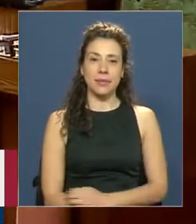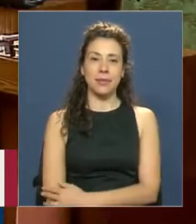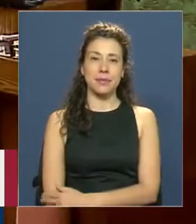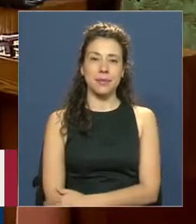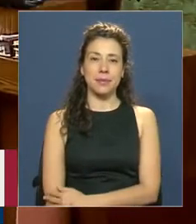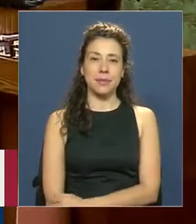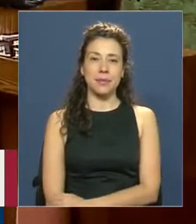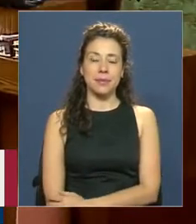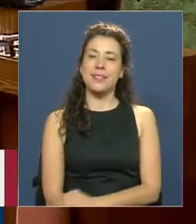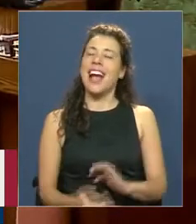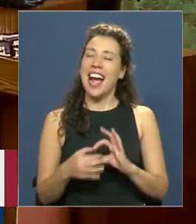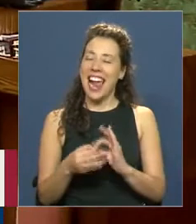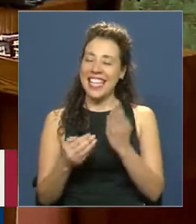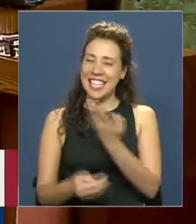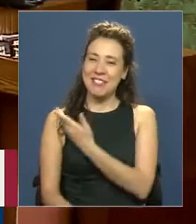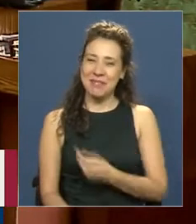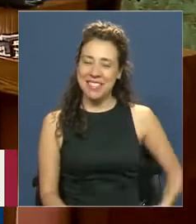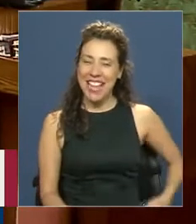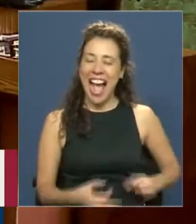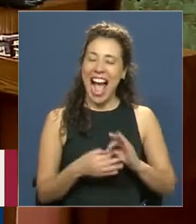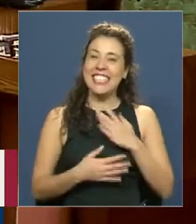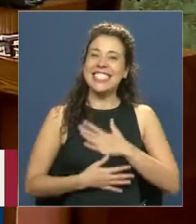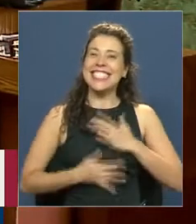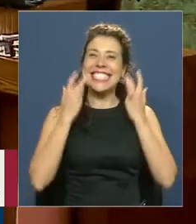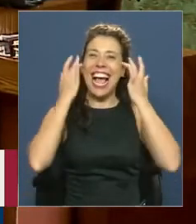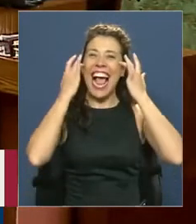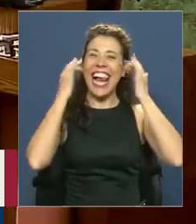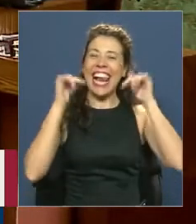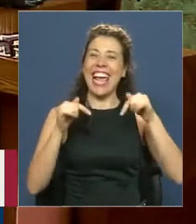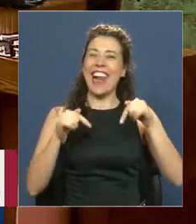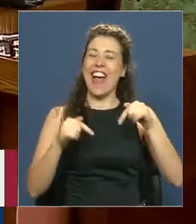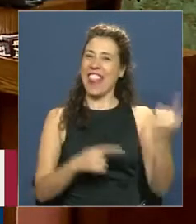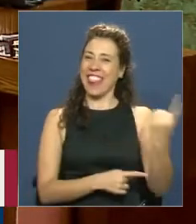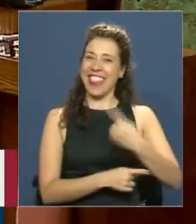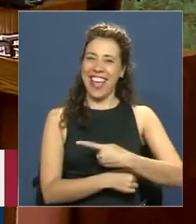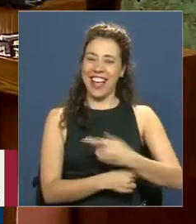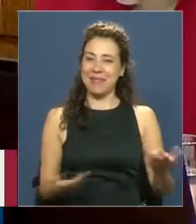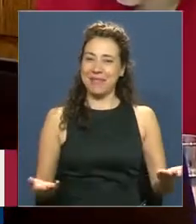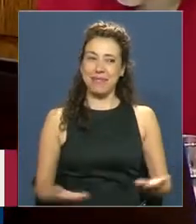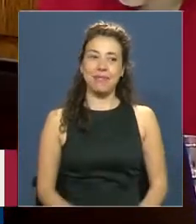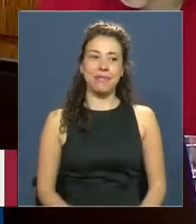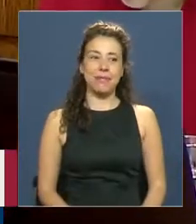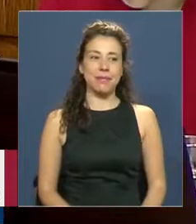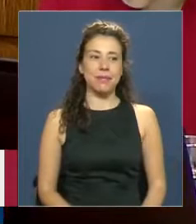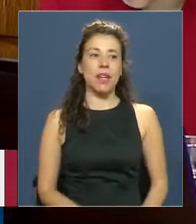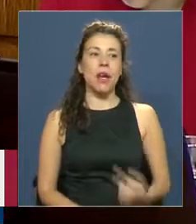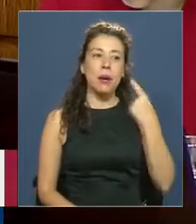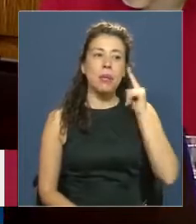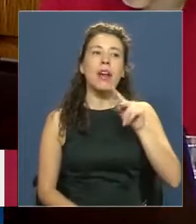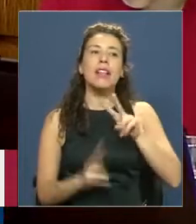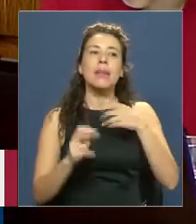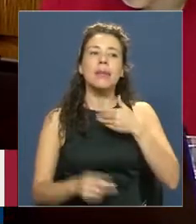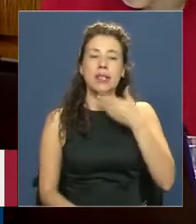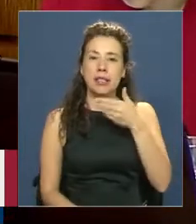Gracias, presidente. Le agradezco enormemente. Me alegra el día. Me hace el día. Pero claramente el discurso tiene que ver